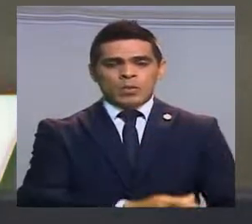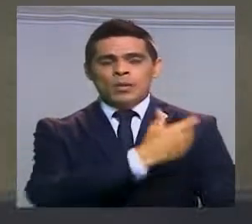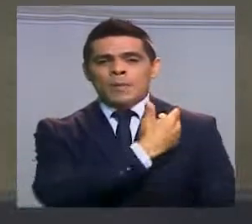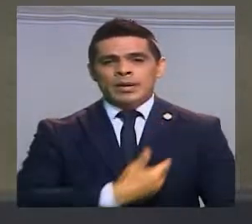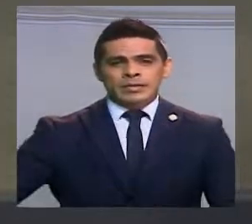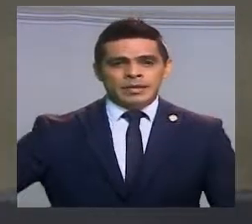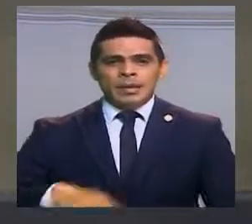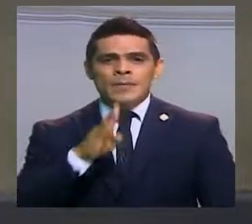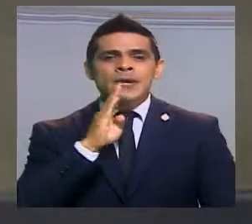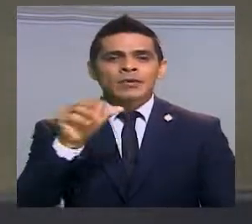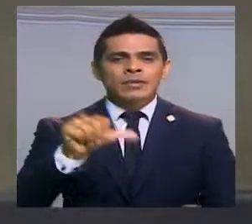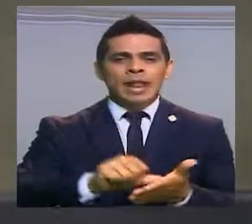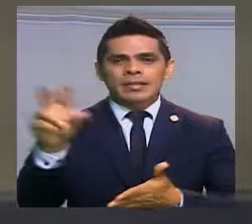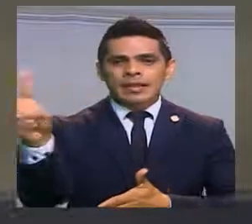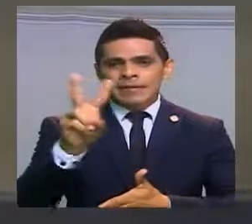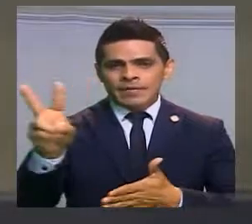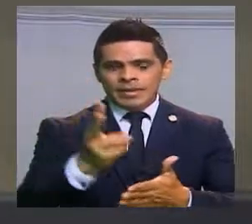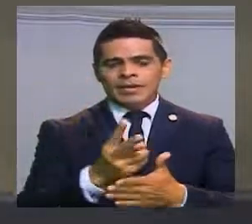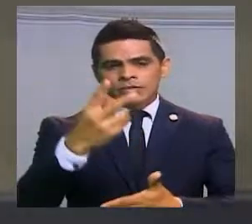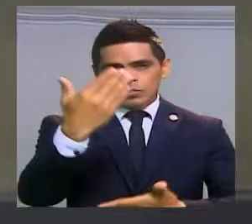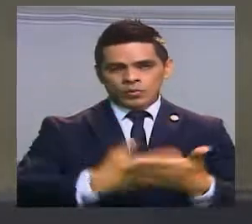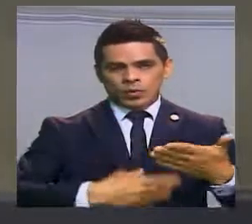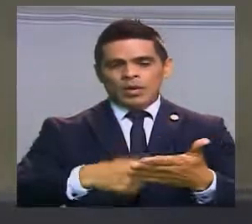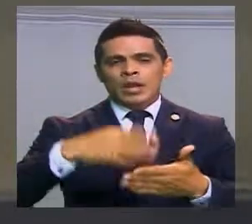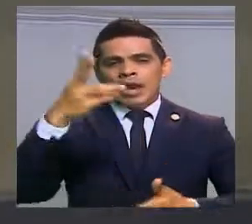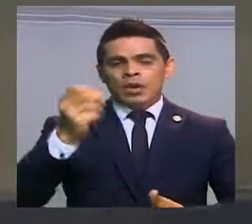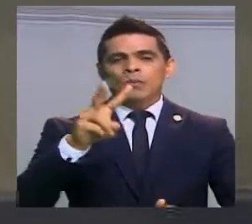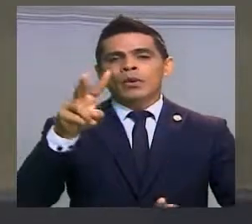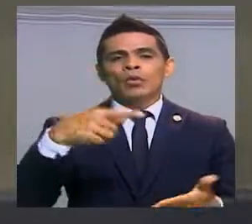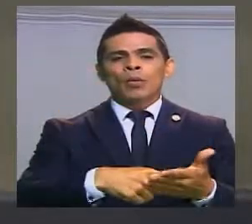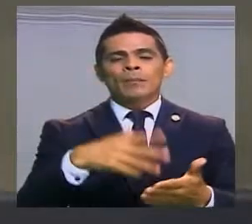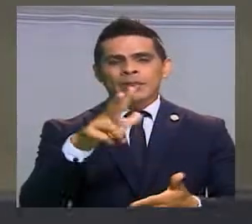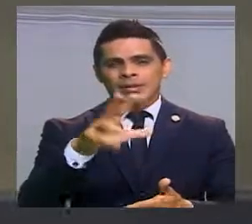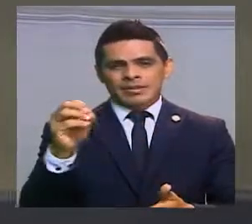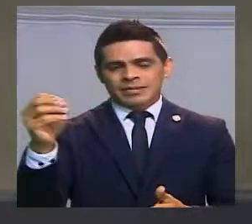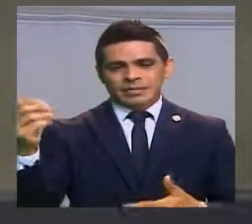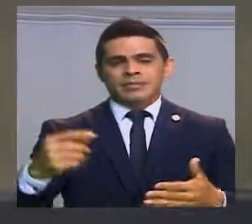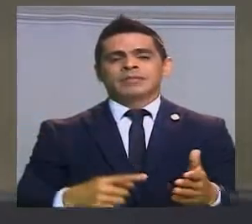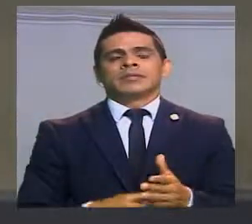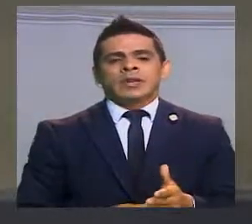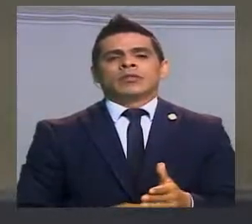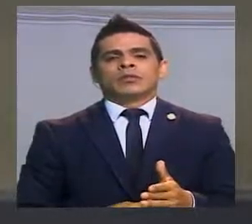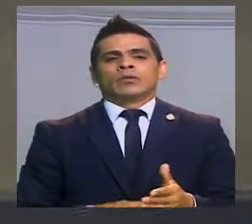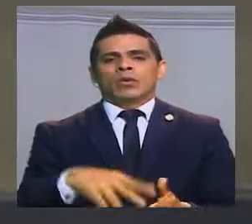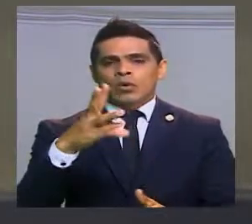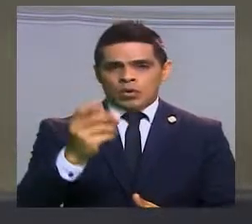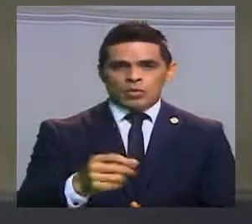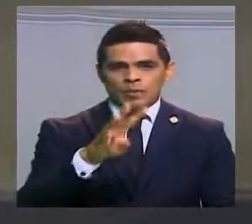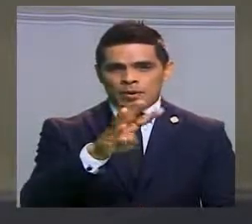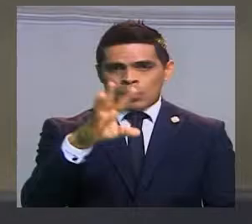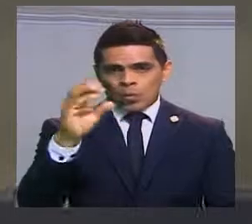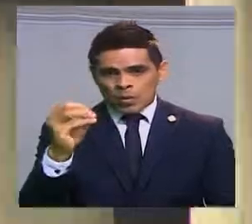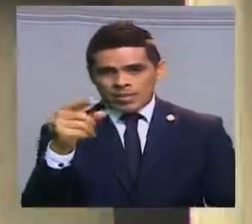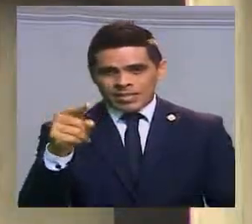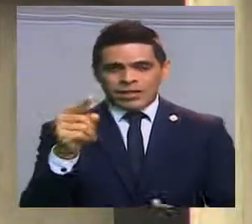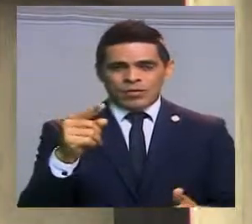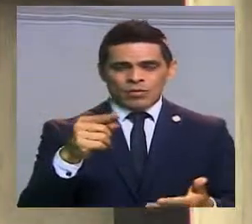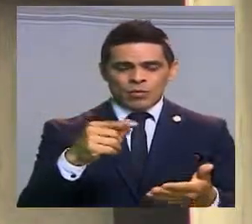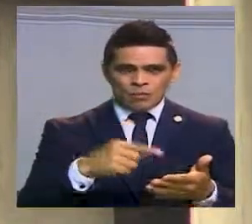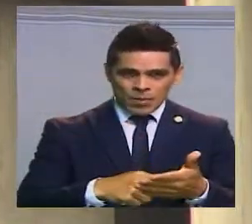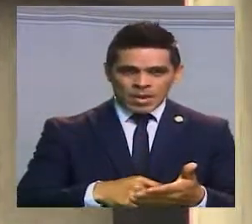de Venezuela. Bajo el decreto número 2639, publicado en Gaceta Oficial número 41080 y puesta